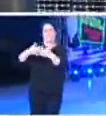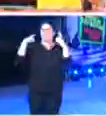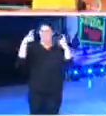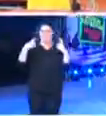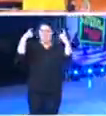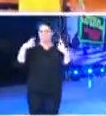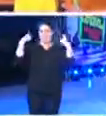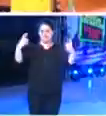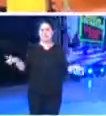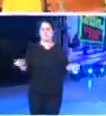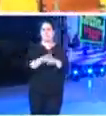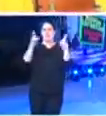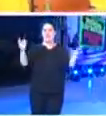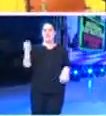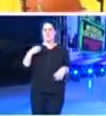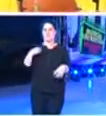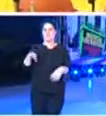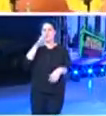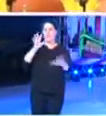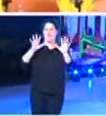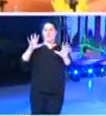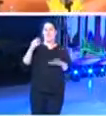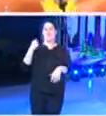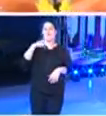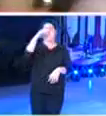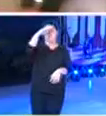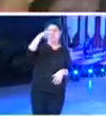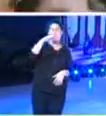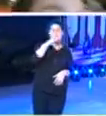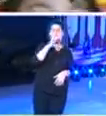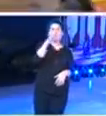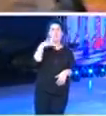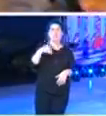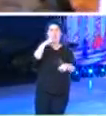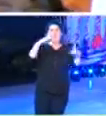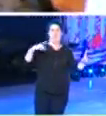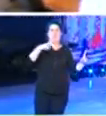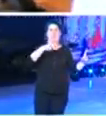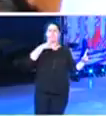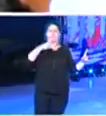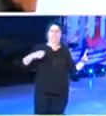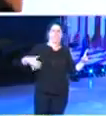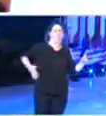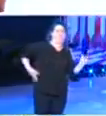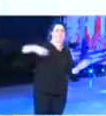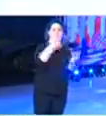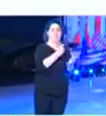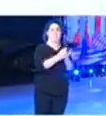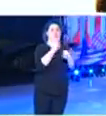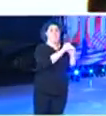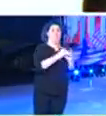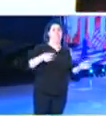que tanto costó este año mi murga pagar. Y es por la madre que nunca